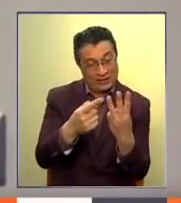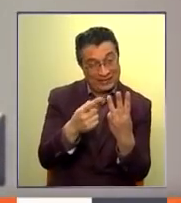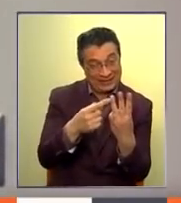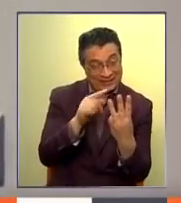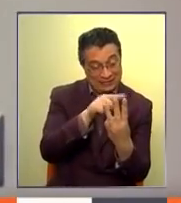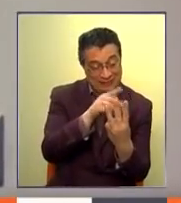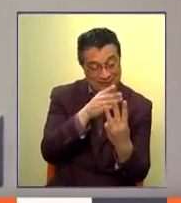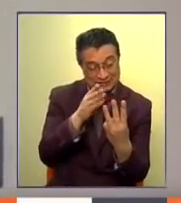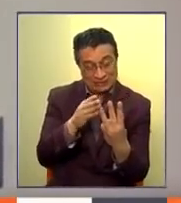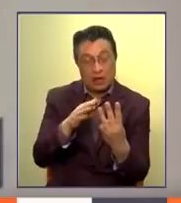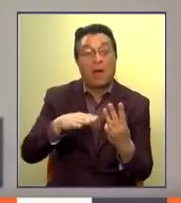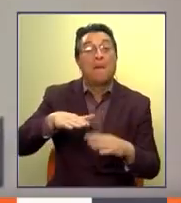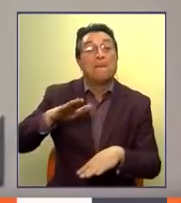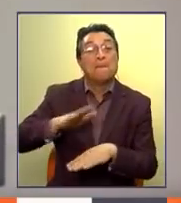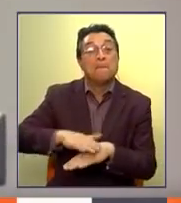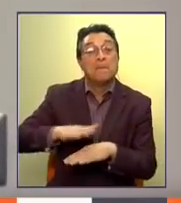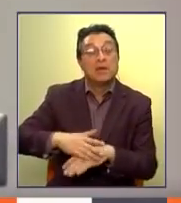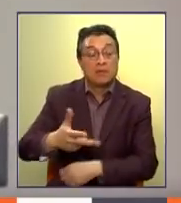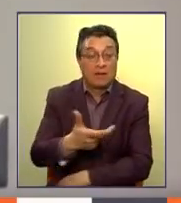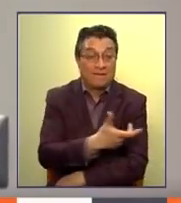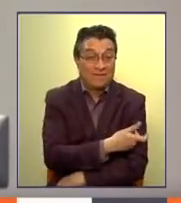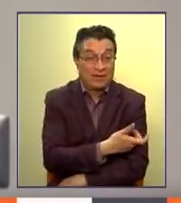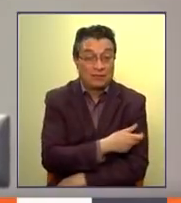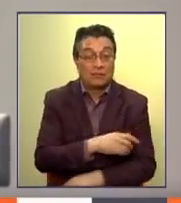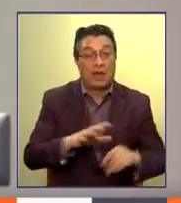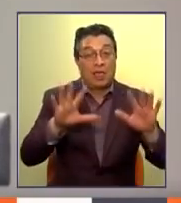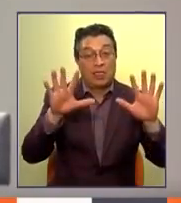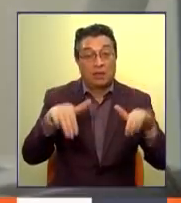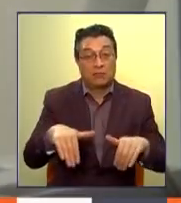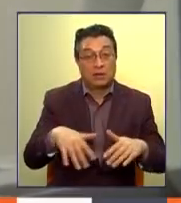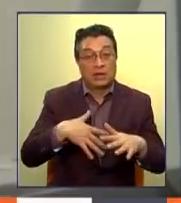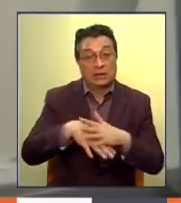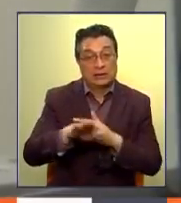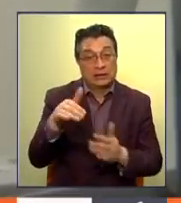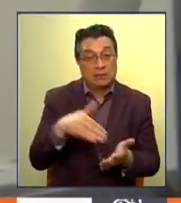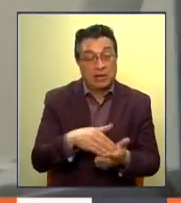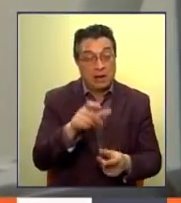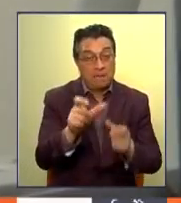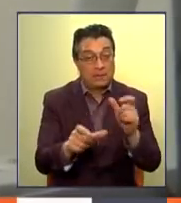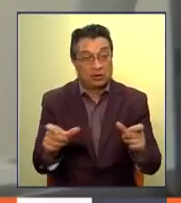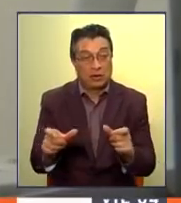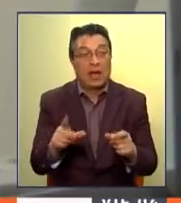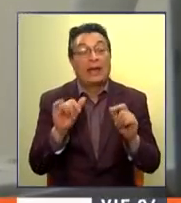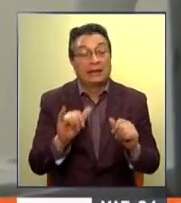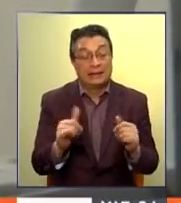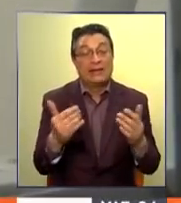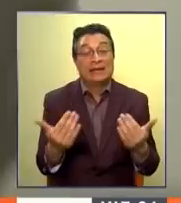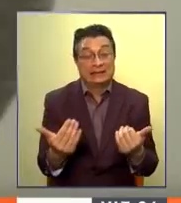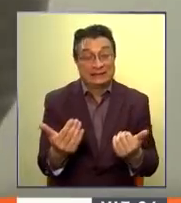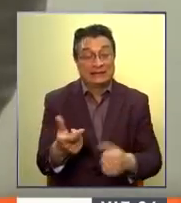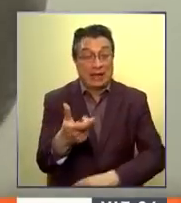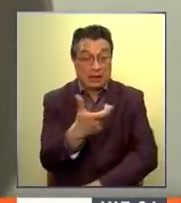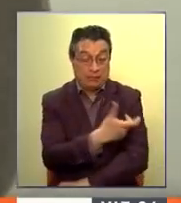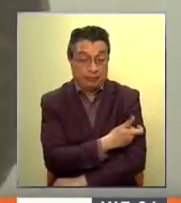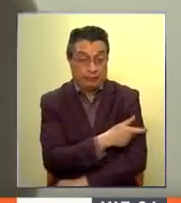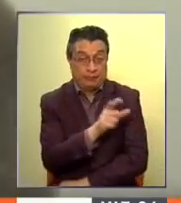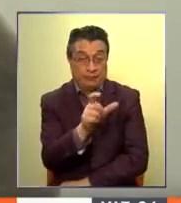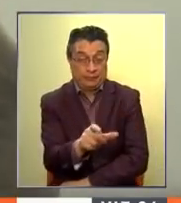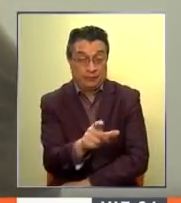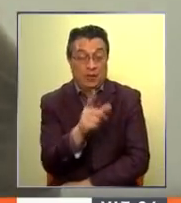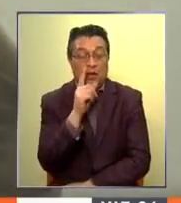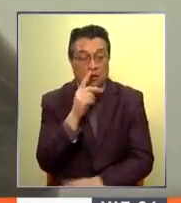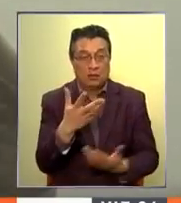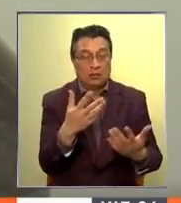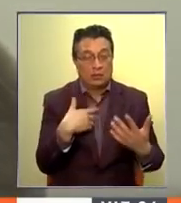requieren tener un mínimo vacunado de 10.000, 15.000 personas, pero además requieren que las personas vacunadas tengan una